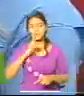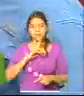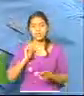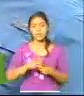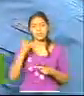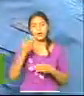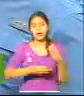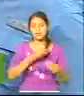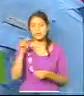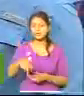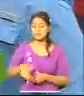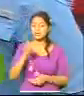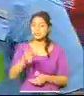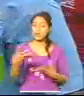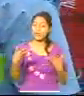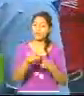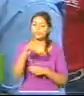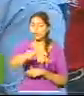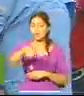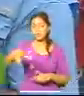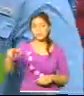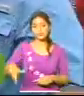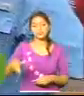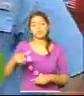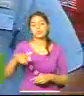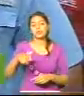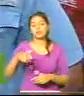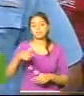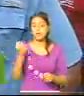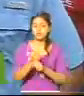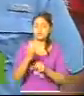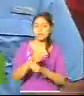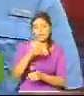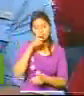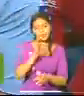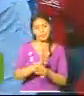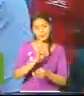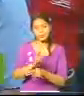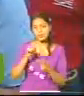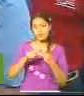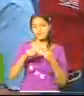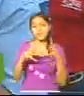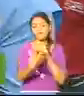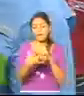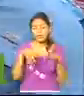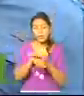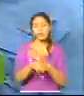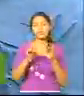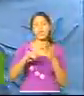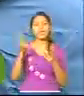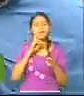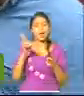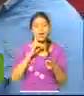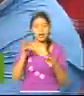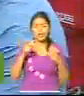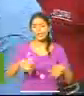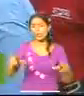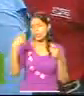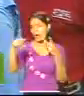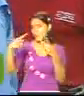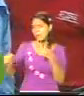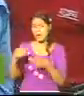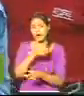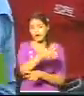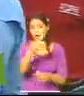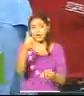que hay que conformarla aquí también con los compatriotas para las labores de seguridad, barrio adentro, la radio, el módulo, acá uno